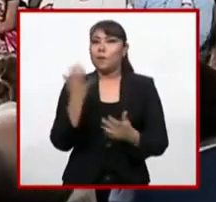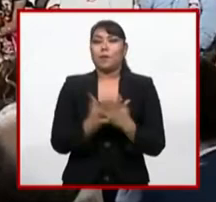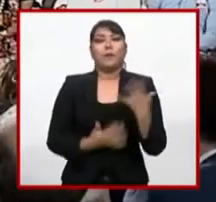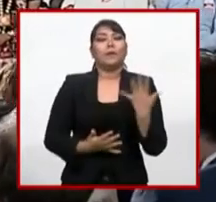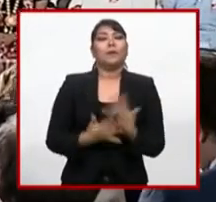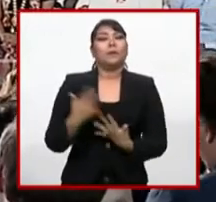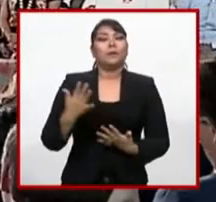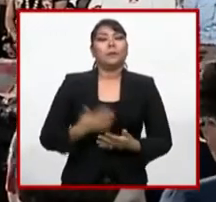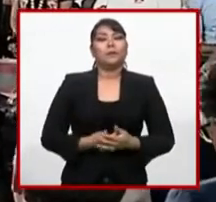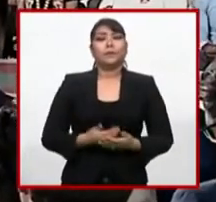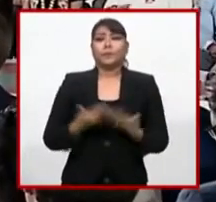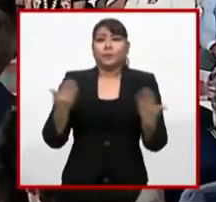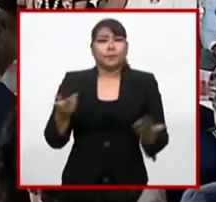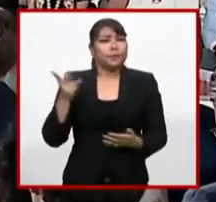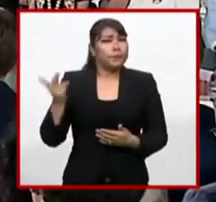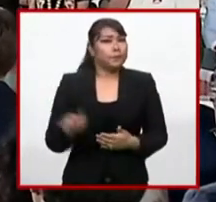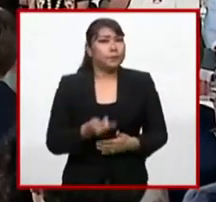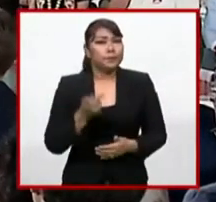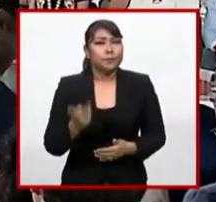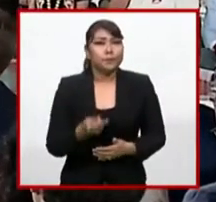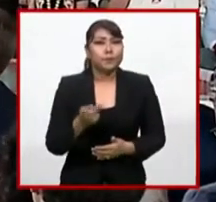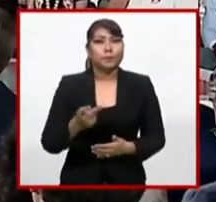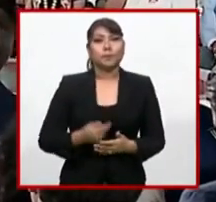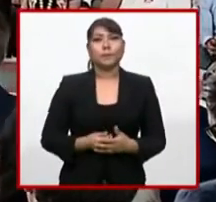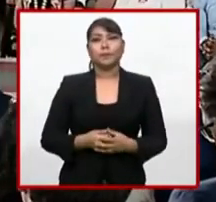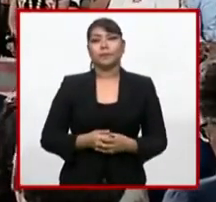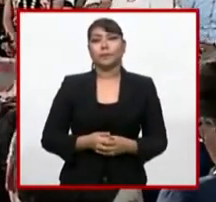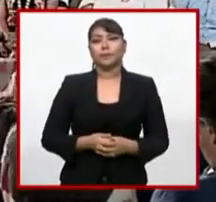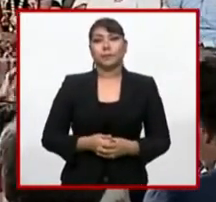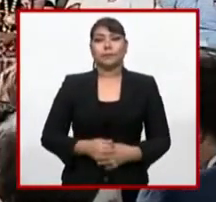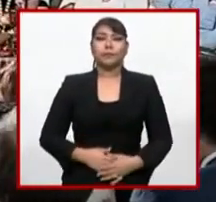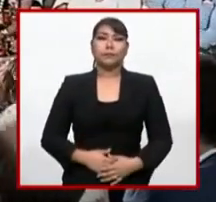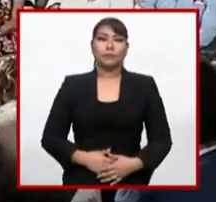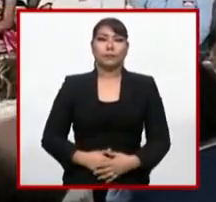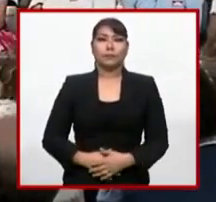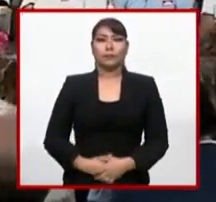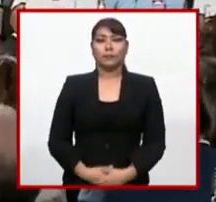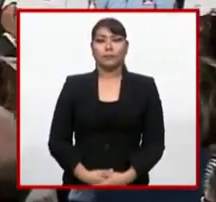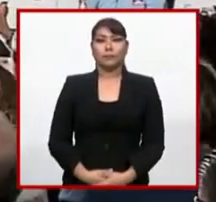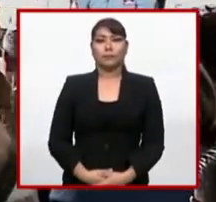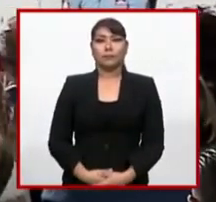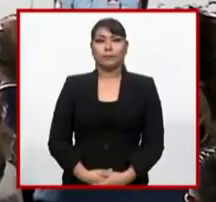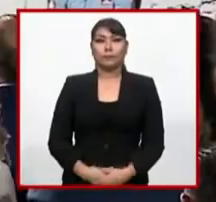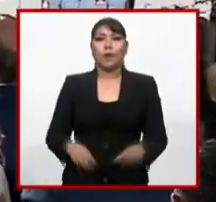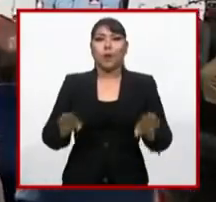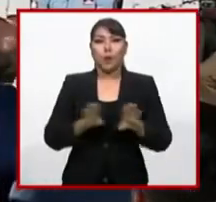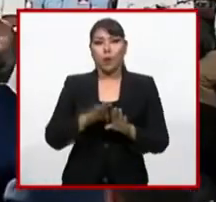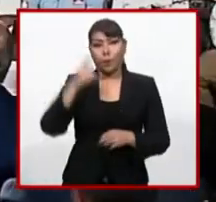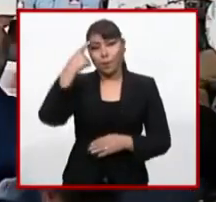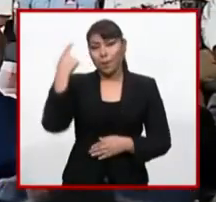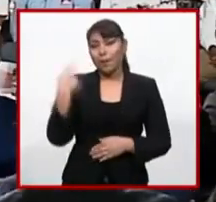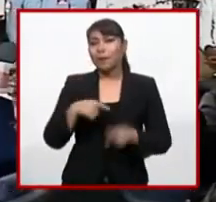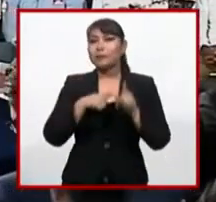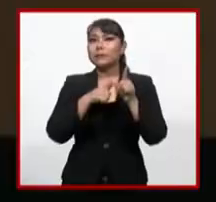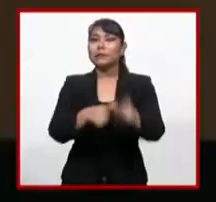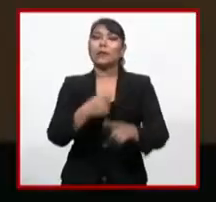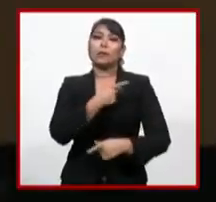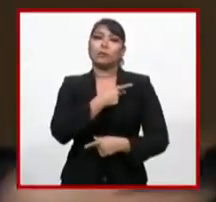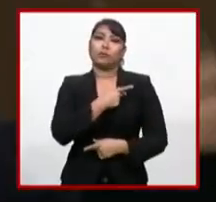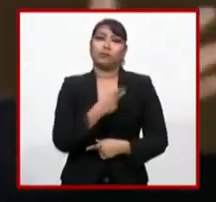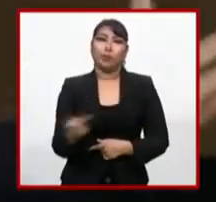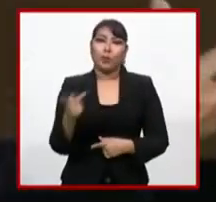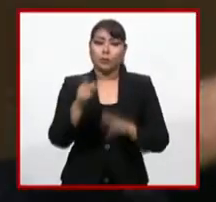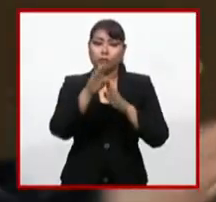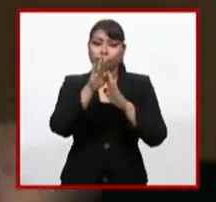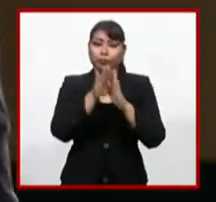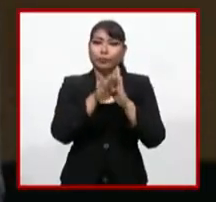La pregunta que sigue es, ¿cómo hacerle entonces también para seguir en ese ritmo de revertir la pobreza? Y